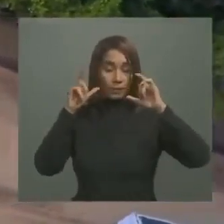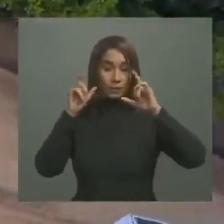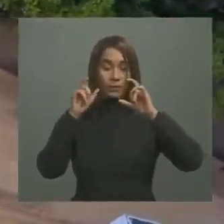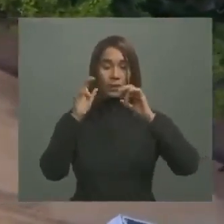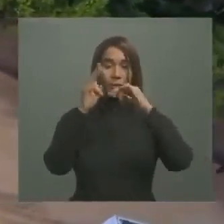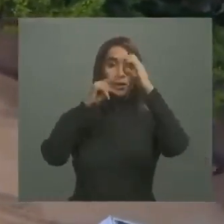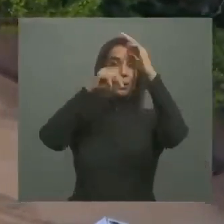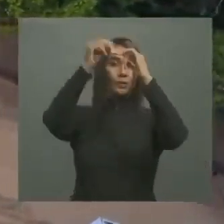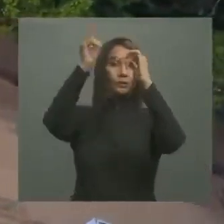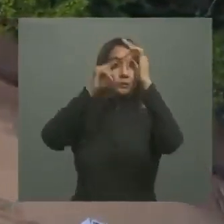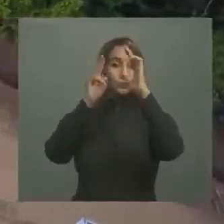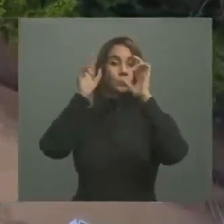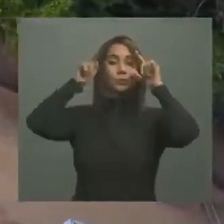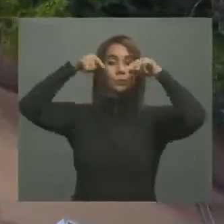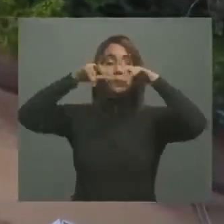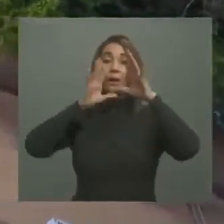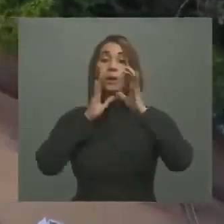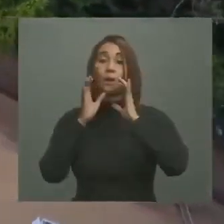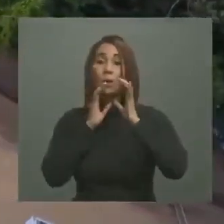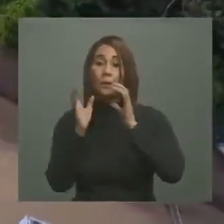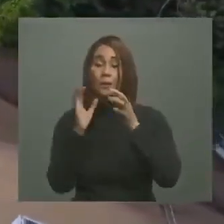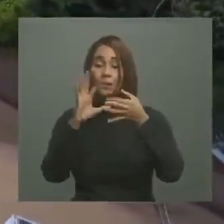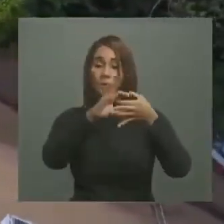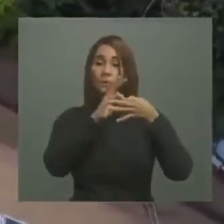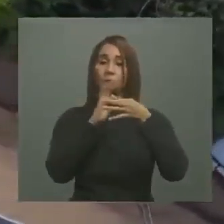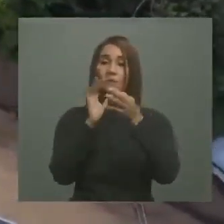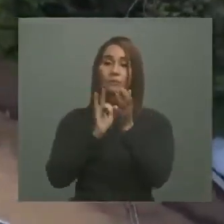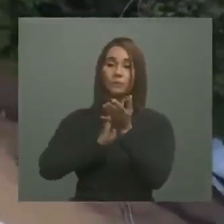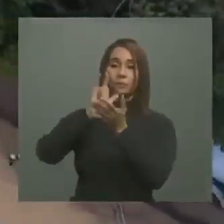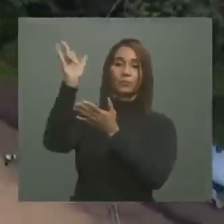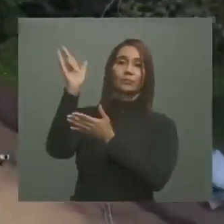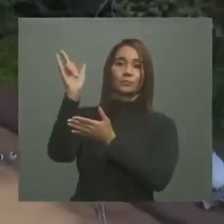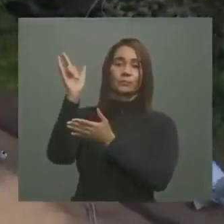Nacional de manera muy discreta, sin grandes anuncios,